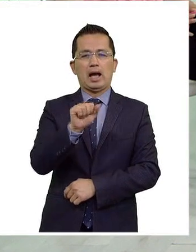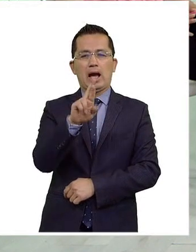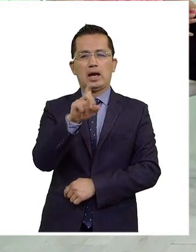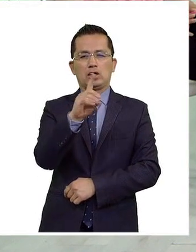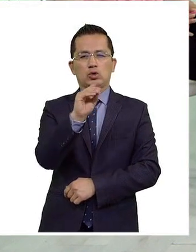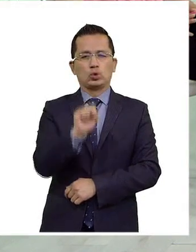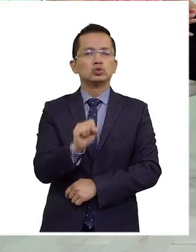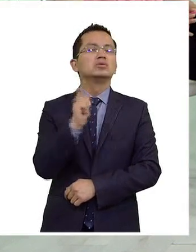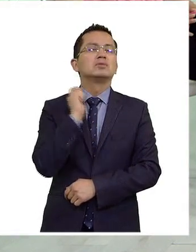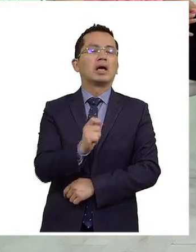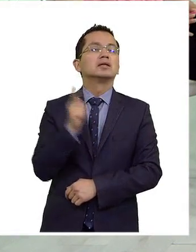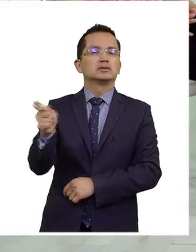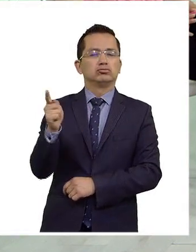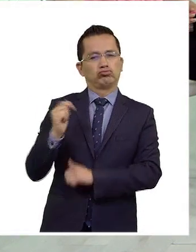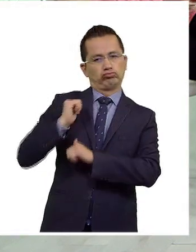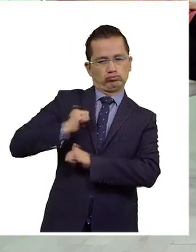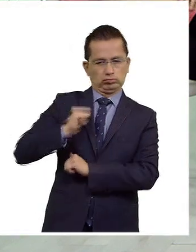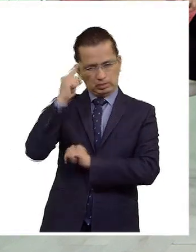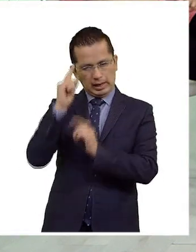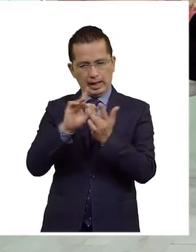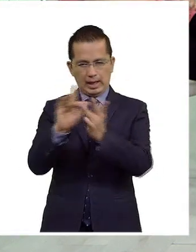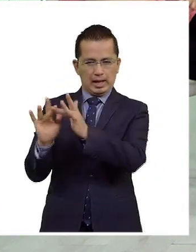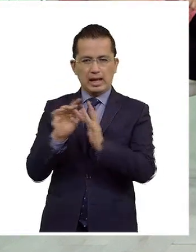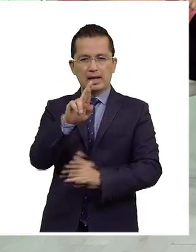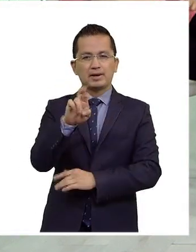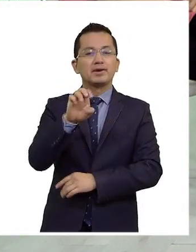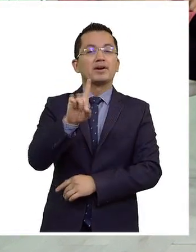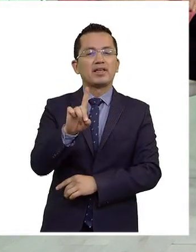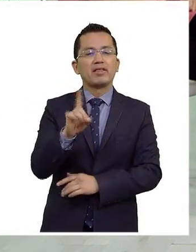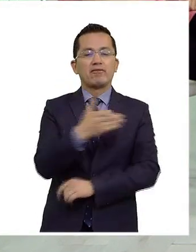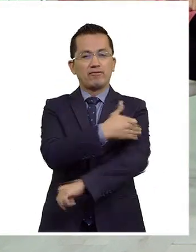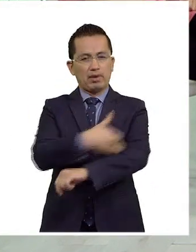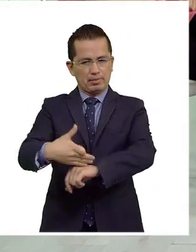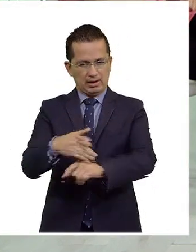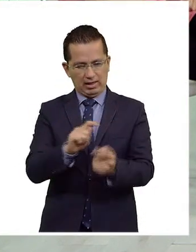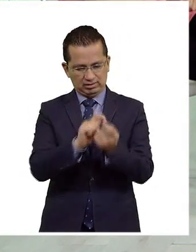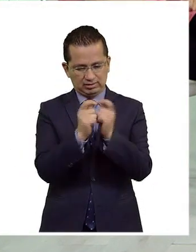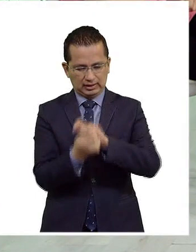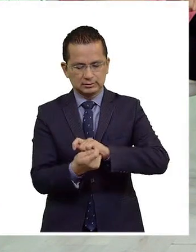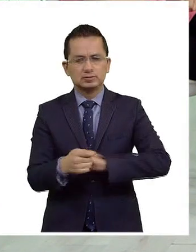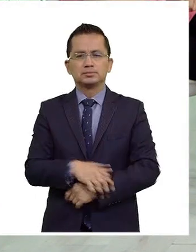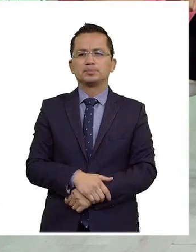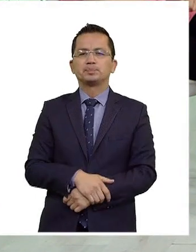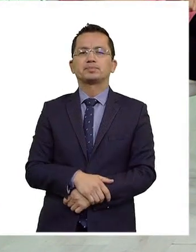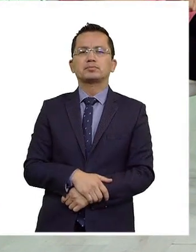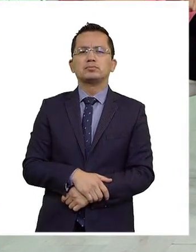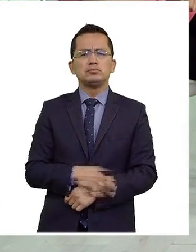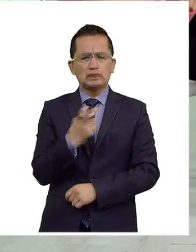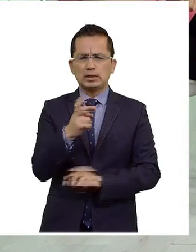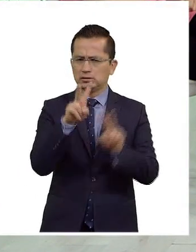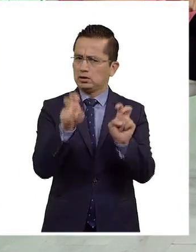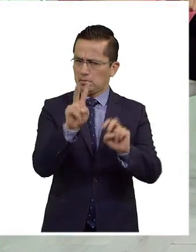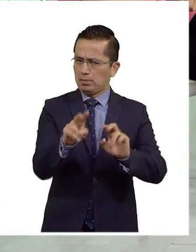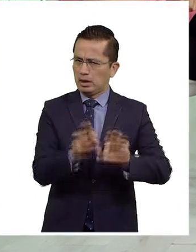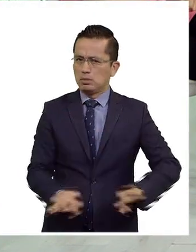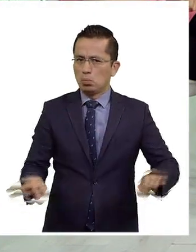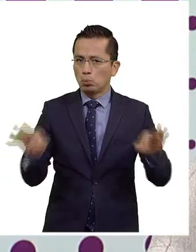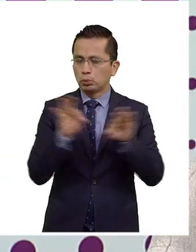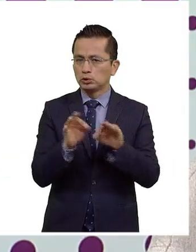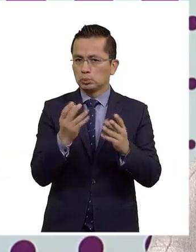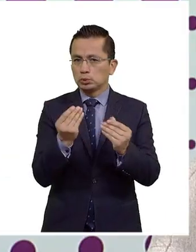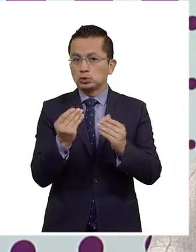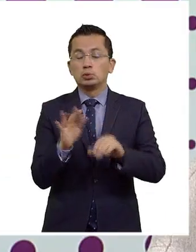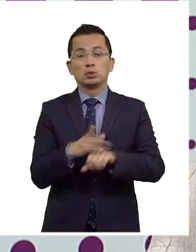gracias. Muchas gracias por acompañarnos, Sandra. Es muy importante hablar sobre este tema. Se encuentra actualmente una iniciativa